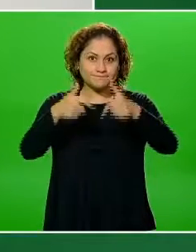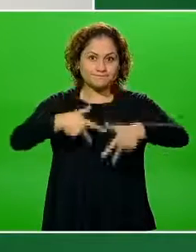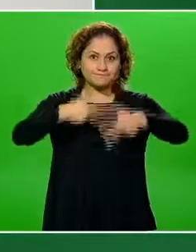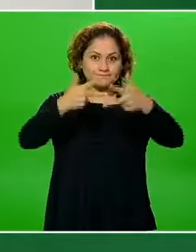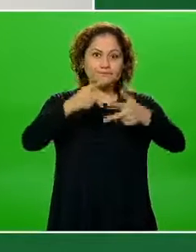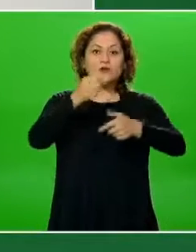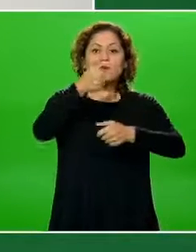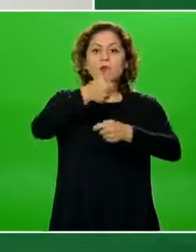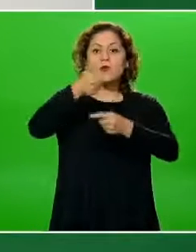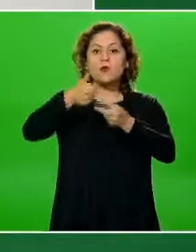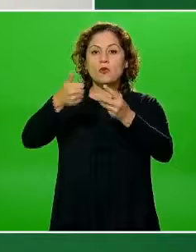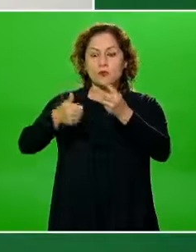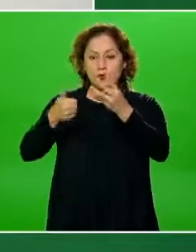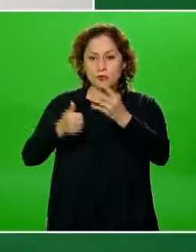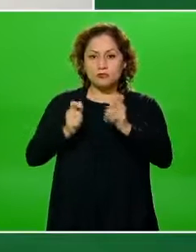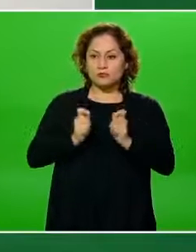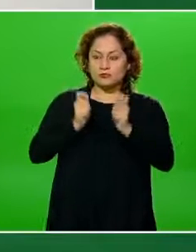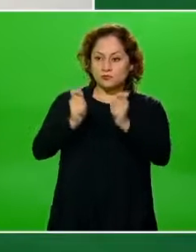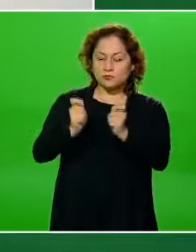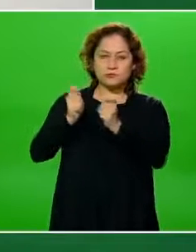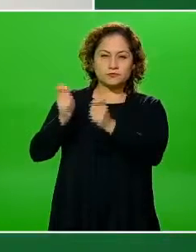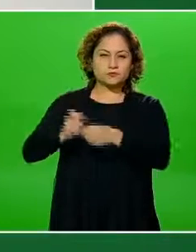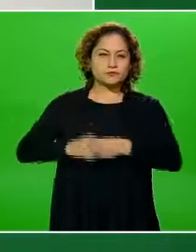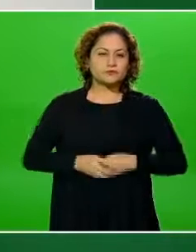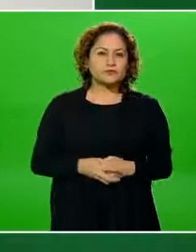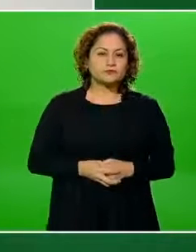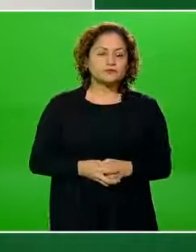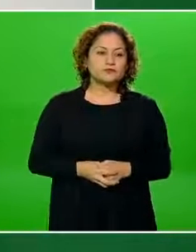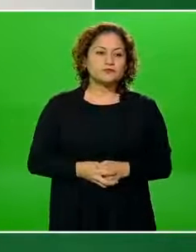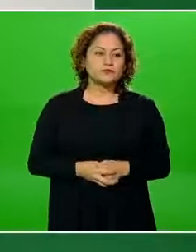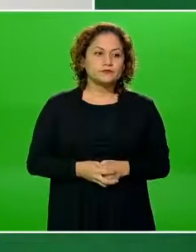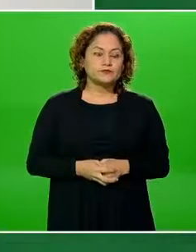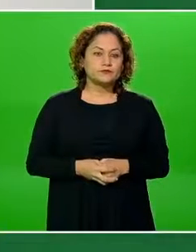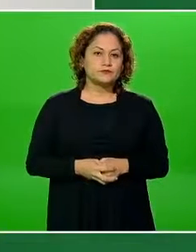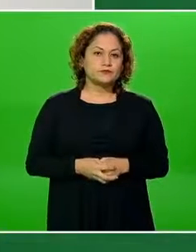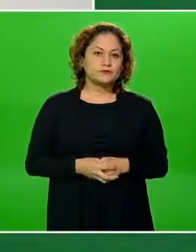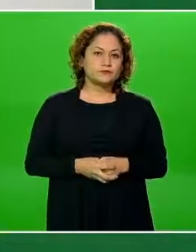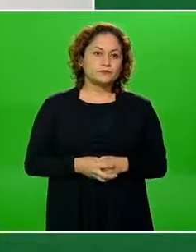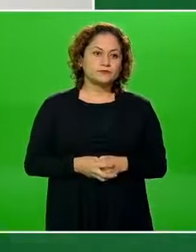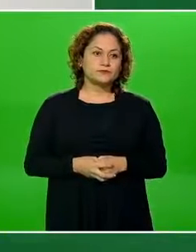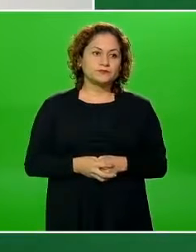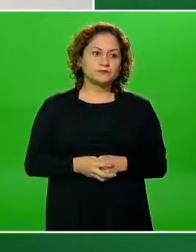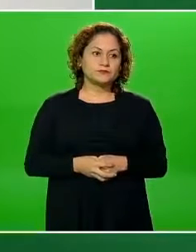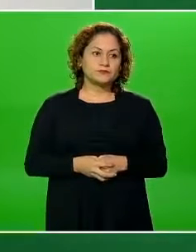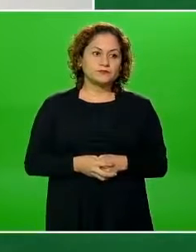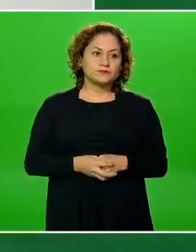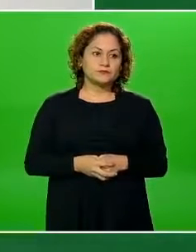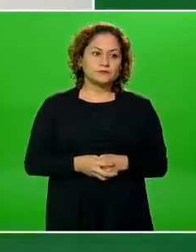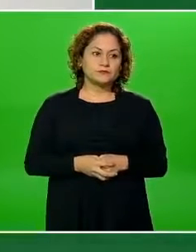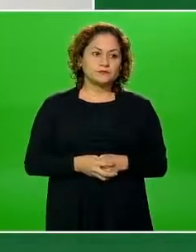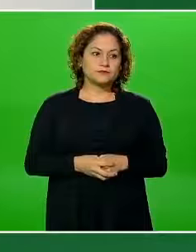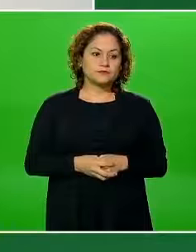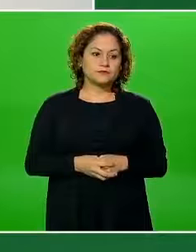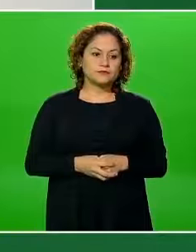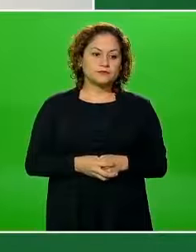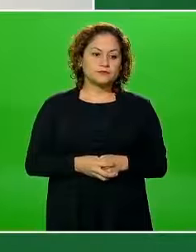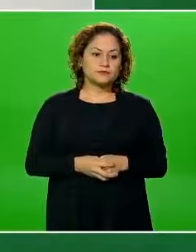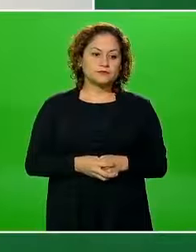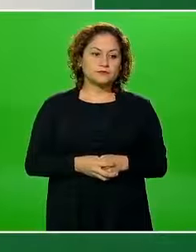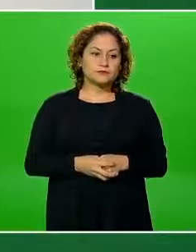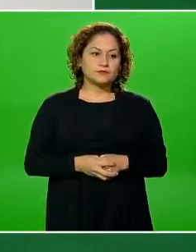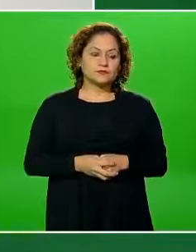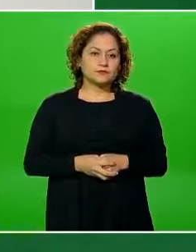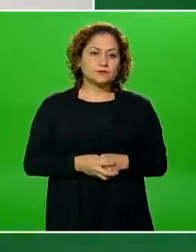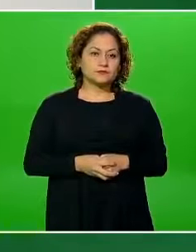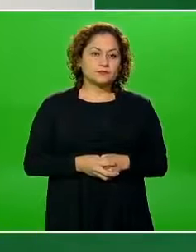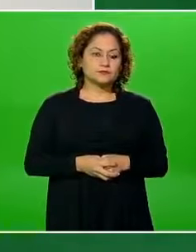la palabra al final de estos componentes para que puedan hacer sus preguntas. Recordar el levantar la manita o colocar